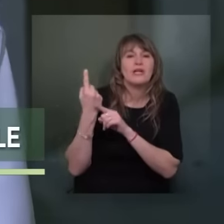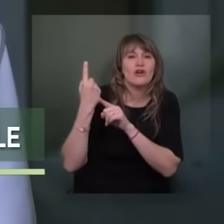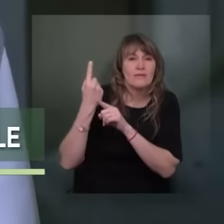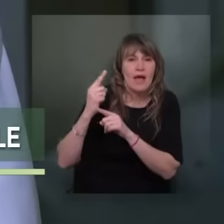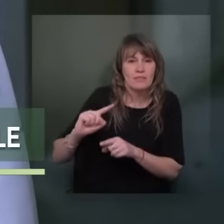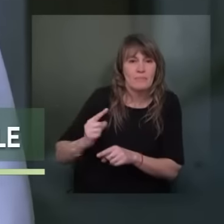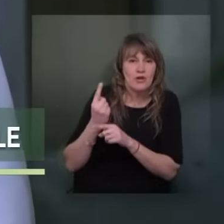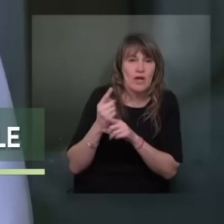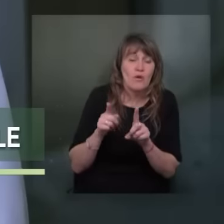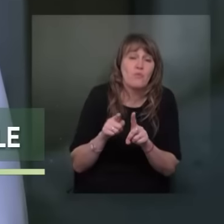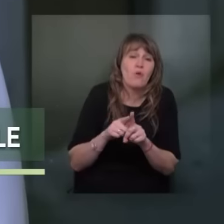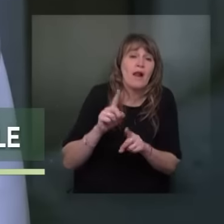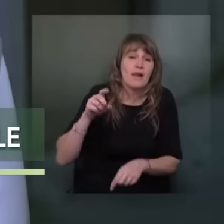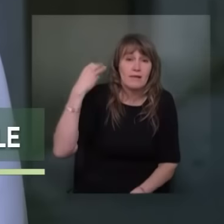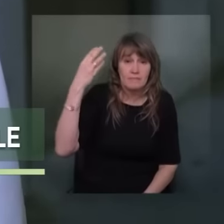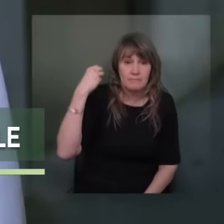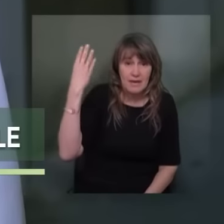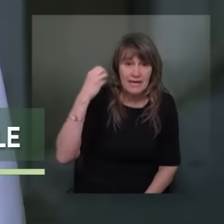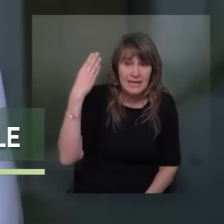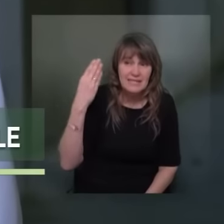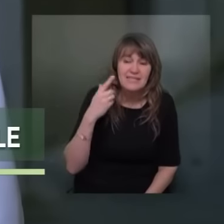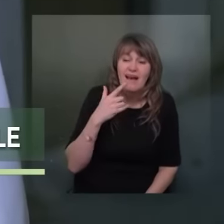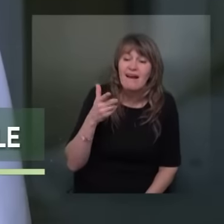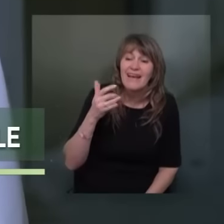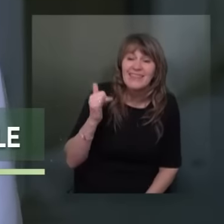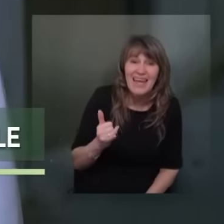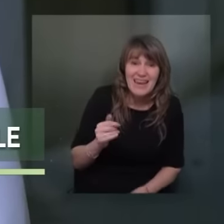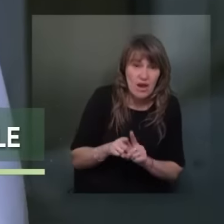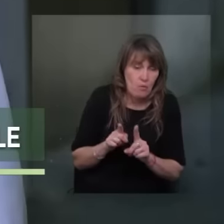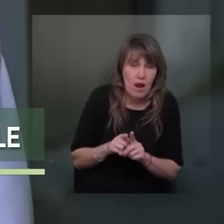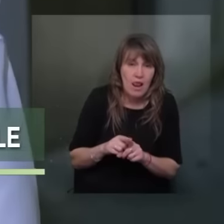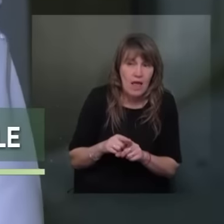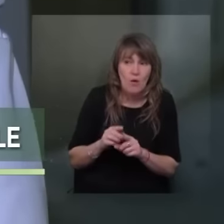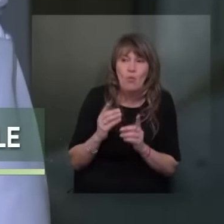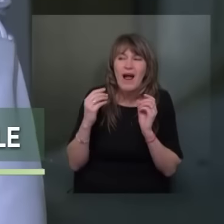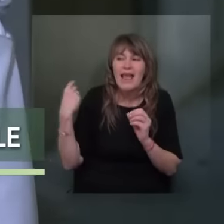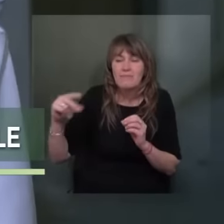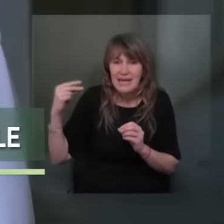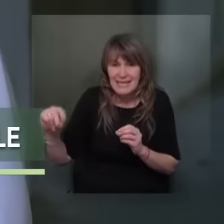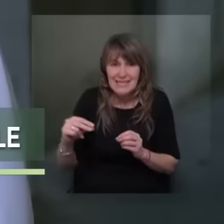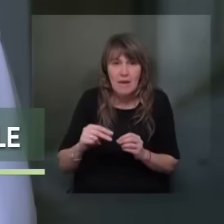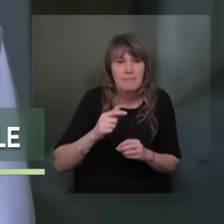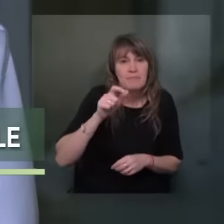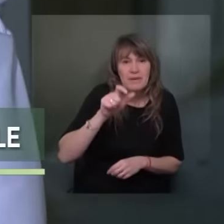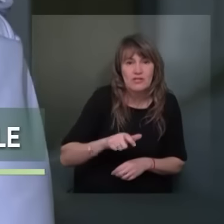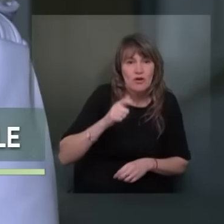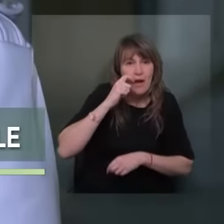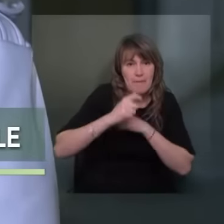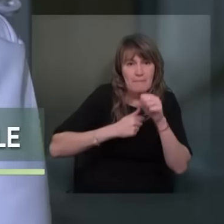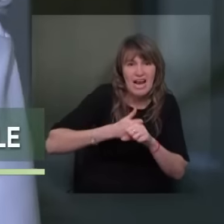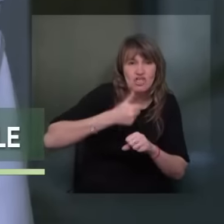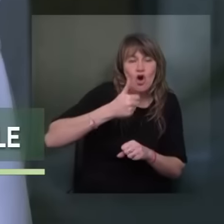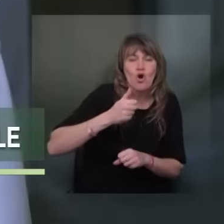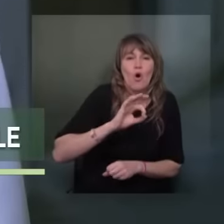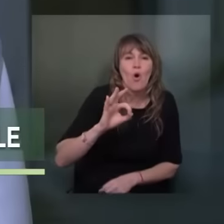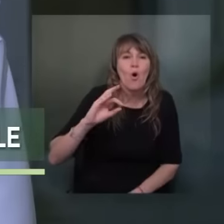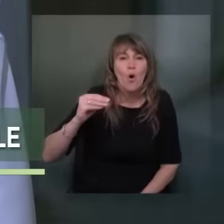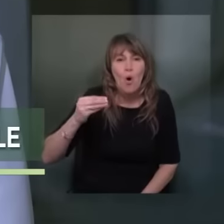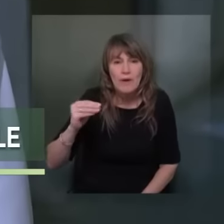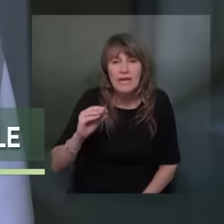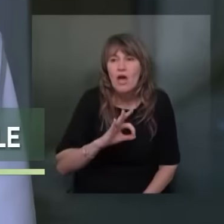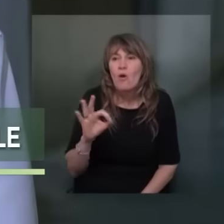una emergencia y pregunta Bueno qué está teniendo la persona es importante definir si es una persona mayor si es un grupo si son jóvenes porque